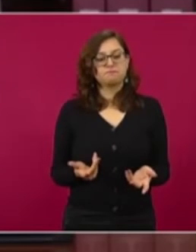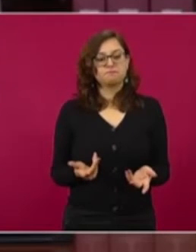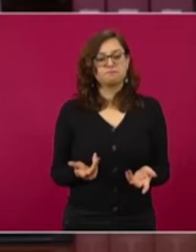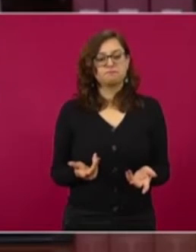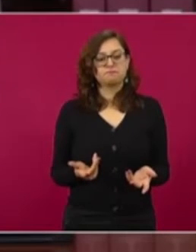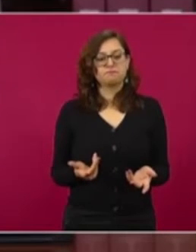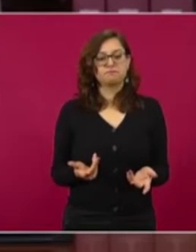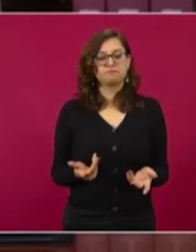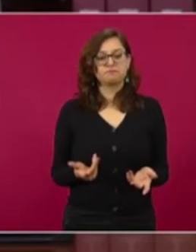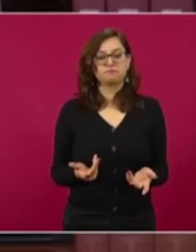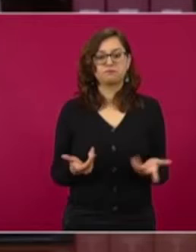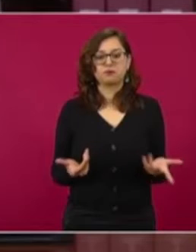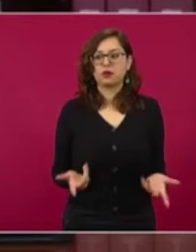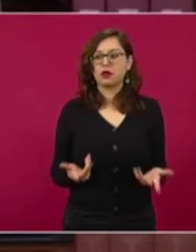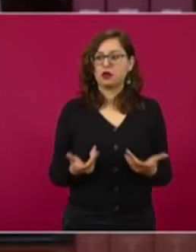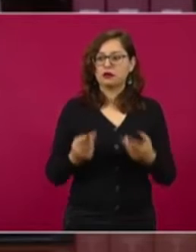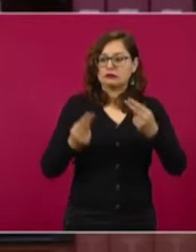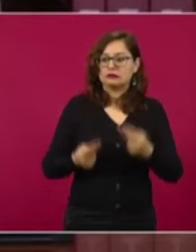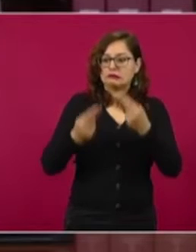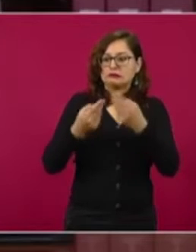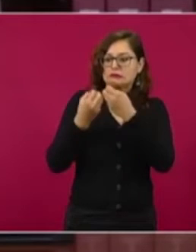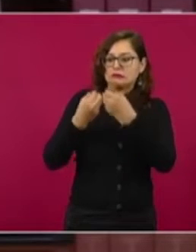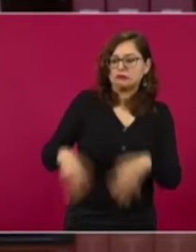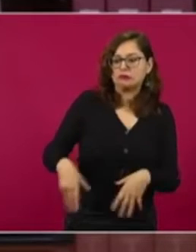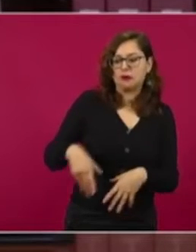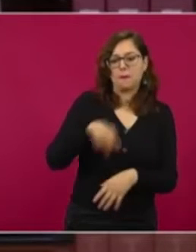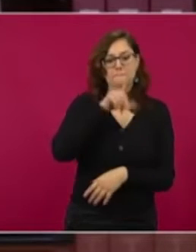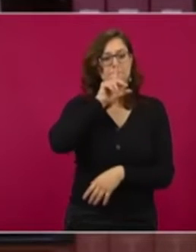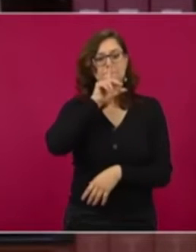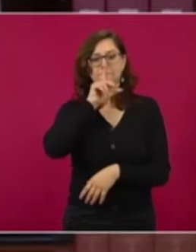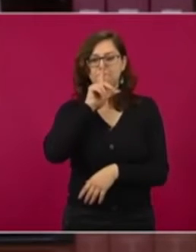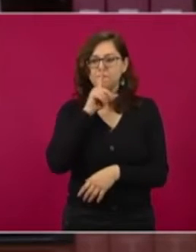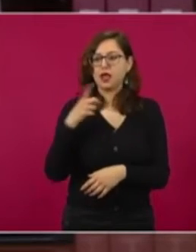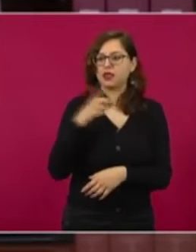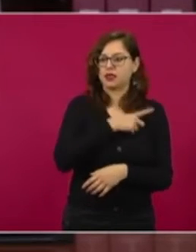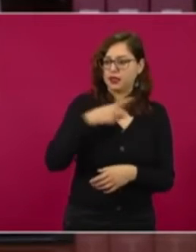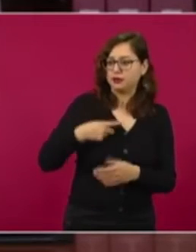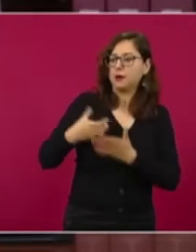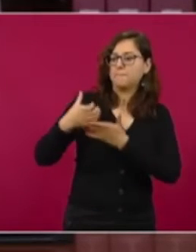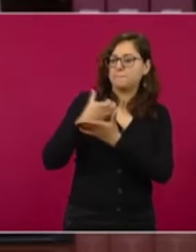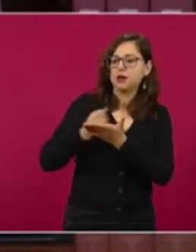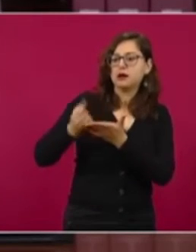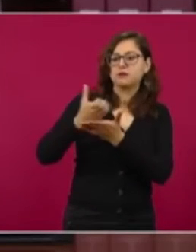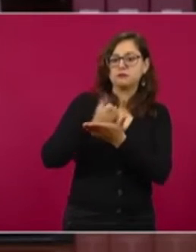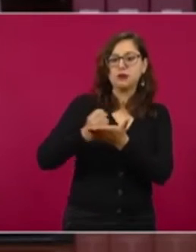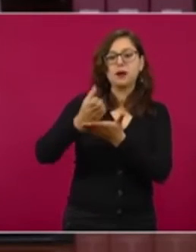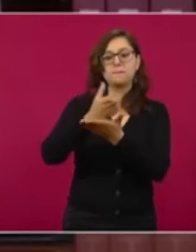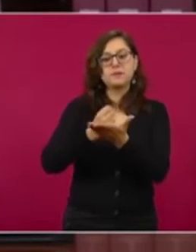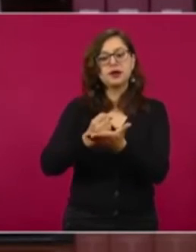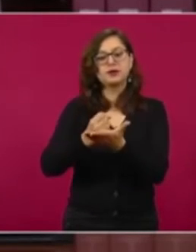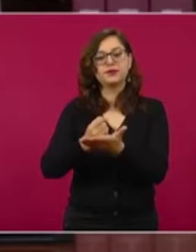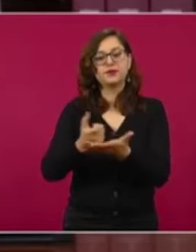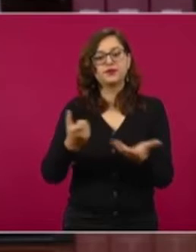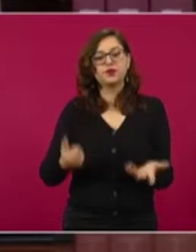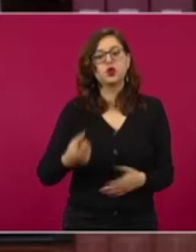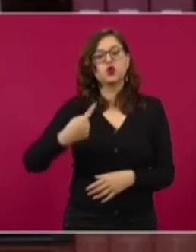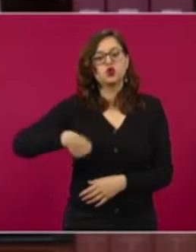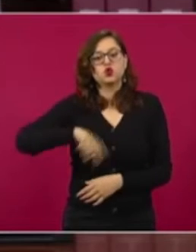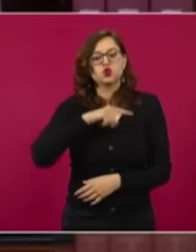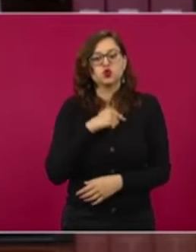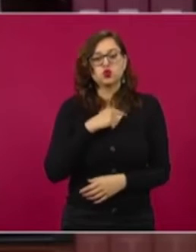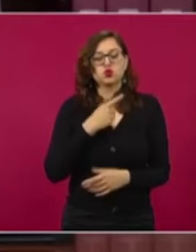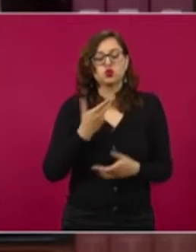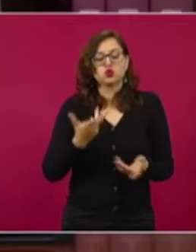de tener pérdidas, tenemos que tener utilidades. Nosotros somos